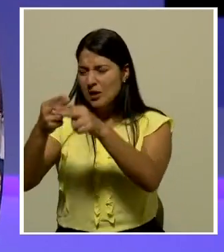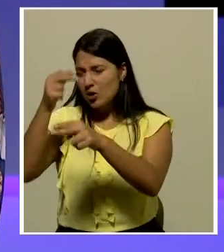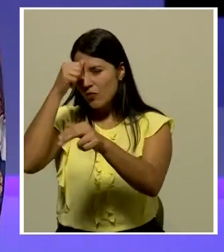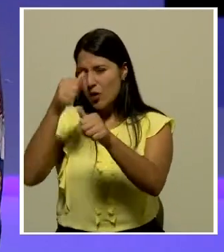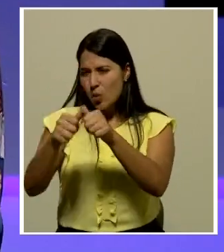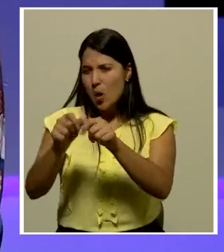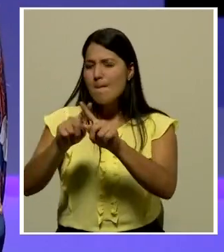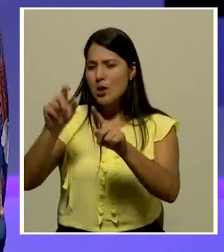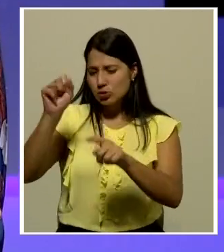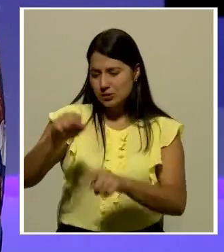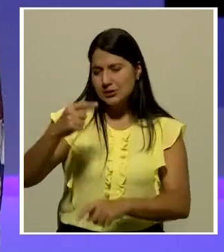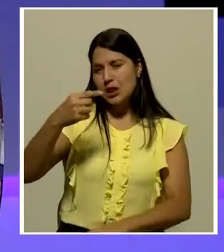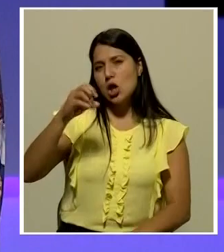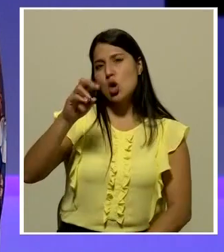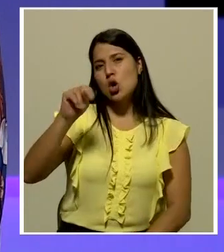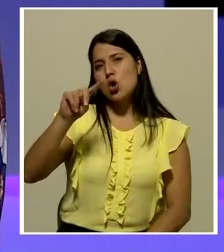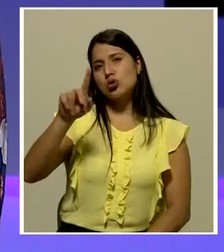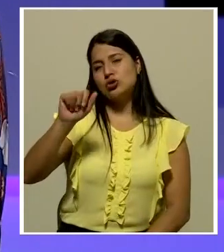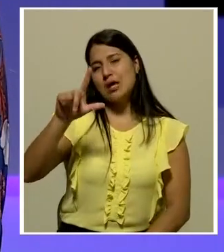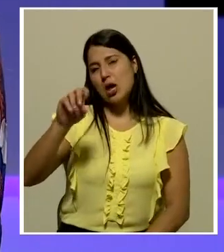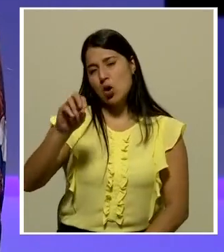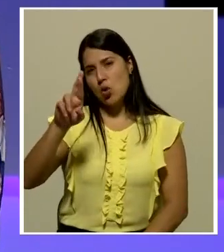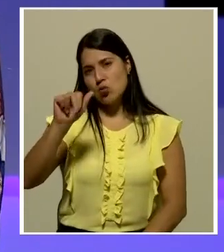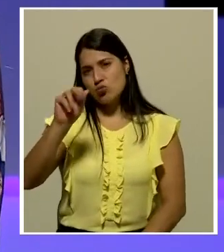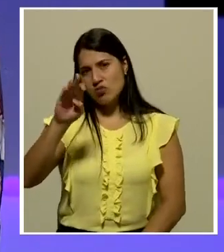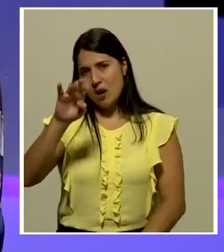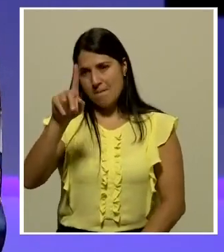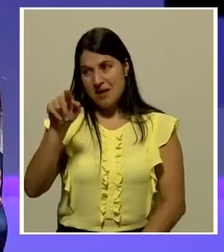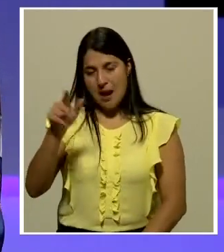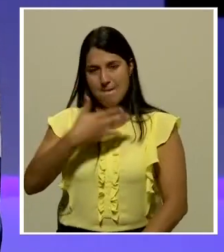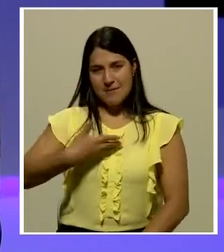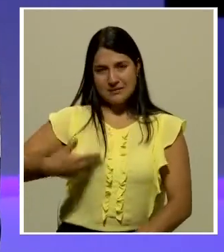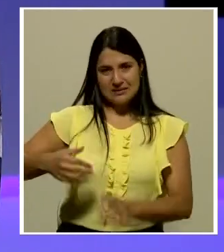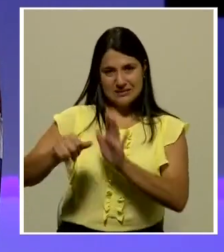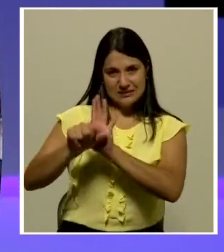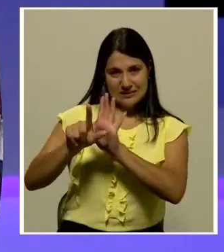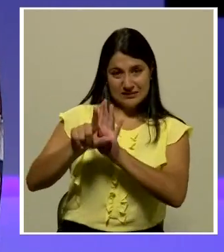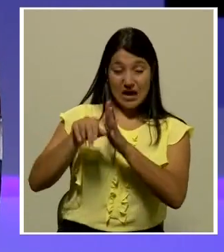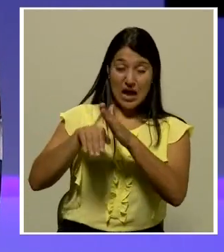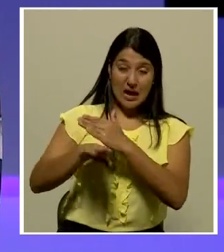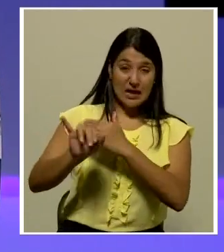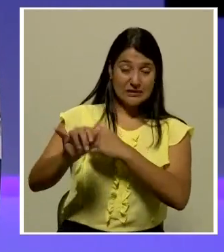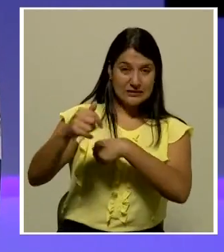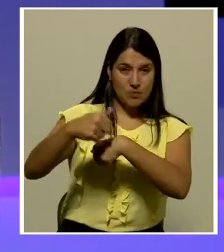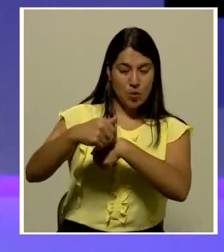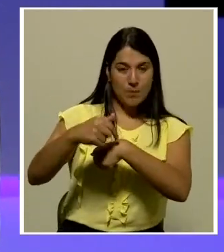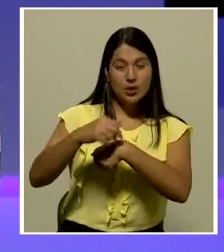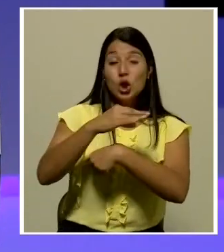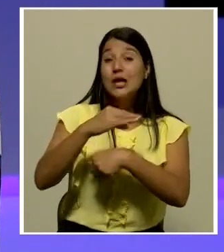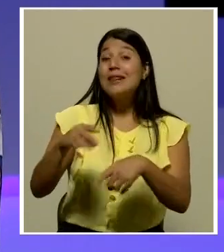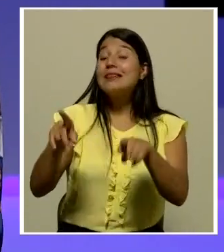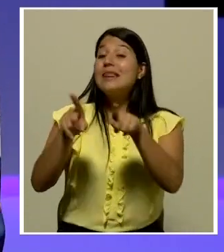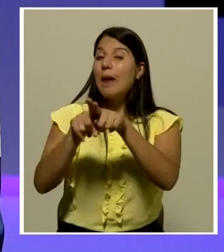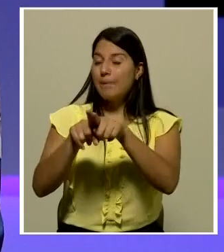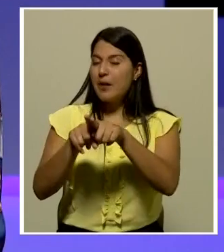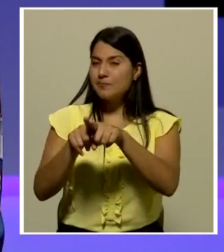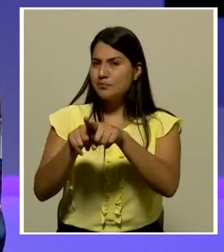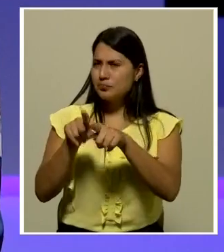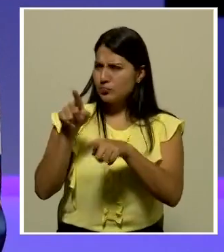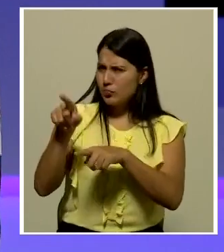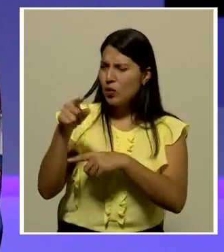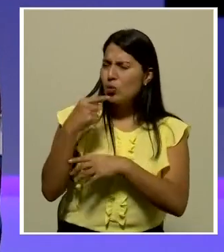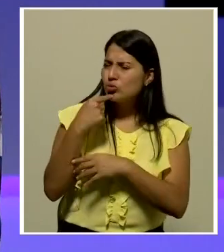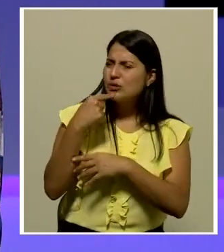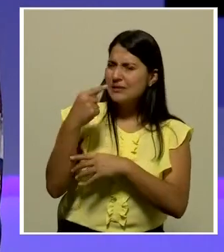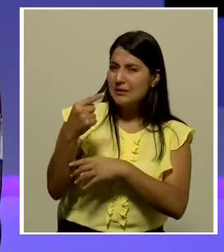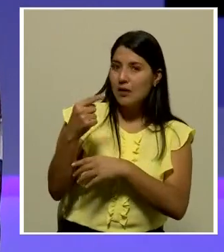estaba Gonzalo Ramírez, que era el presidente de la Asamblea Legislativa, diputado, y que además la información nos decía que, como usted menciona, era